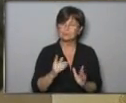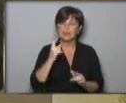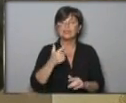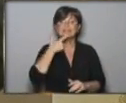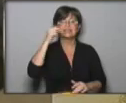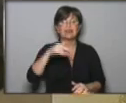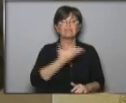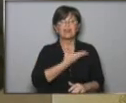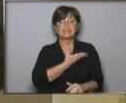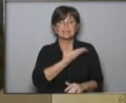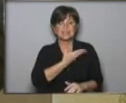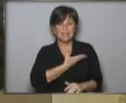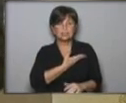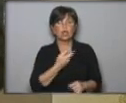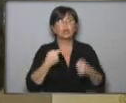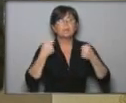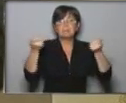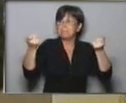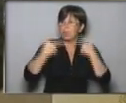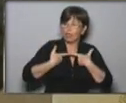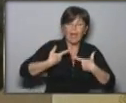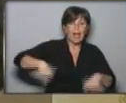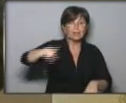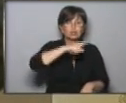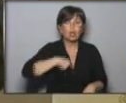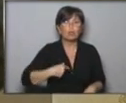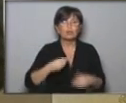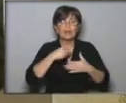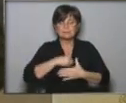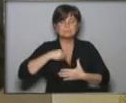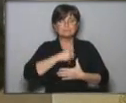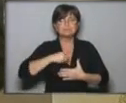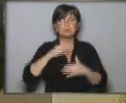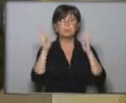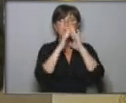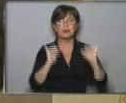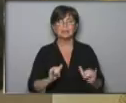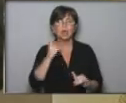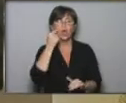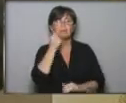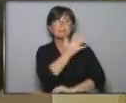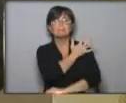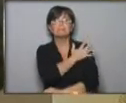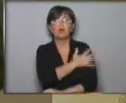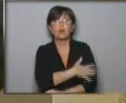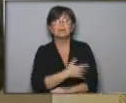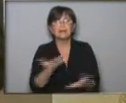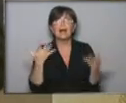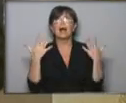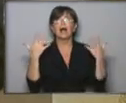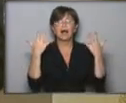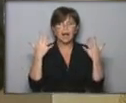San Francisco es el hombre que nos da este espíritu de paz, es el hombre pobre. Ah, cómo querría